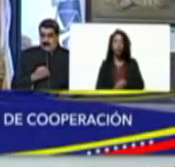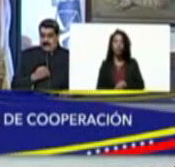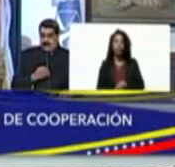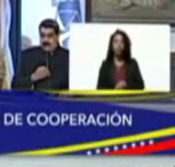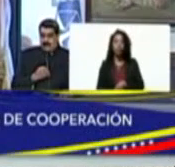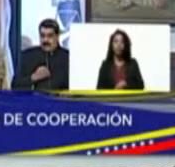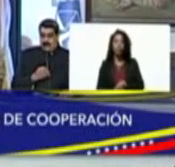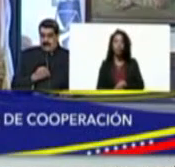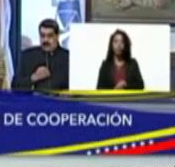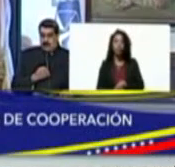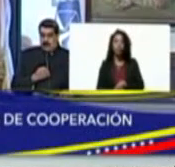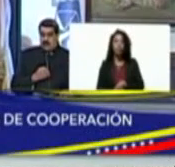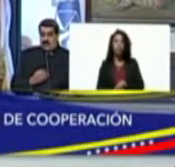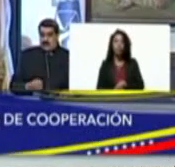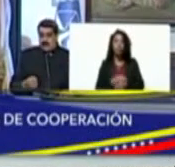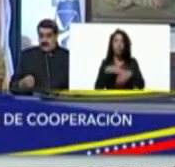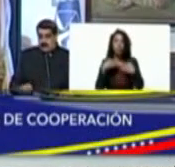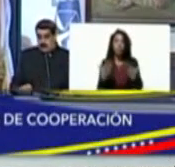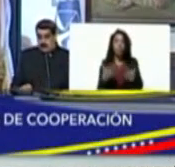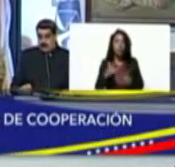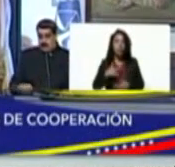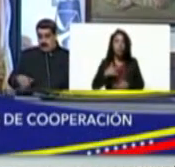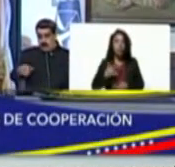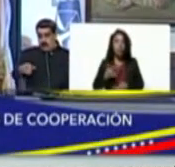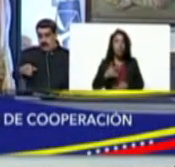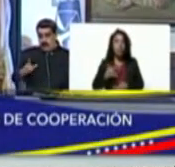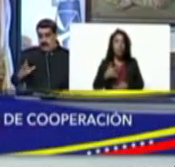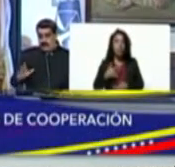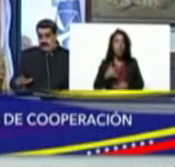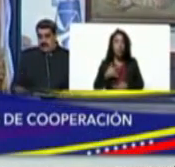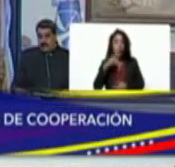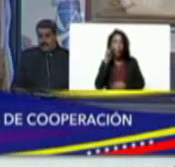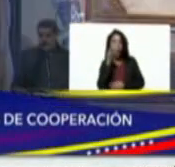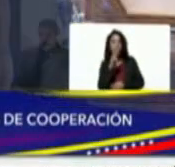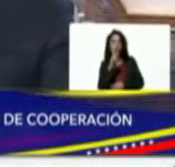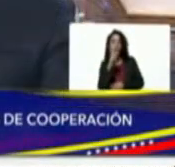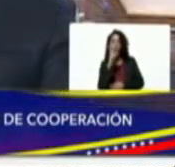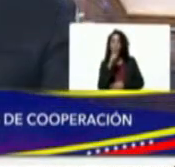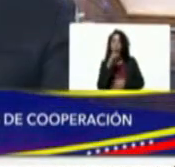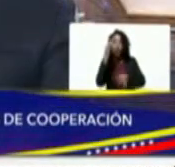oficina implica un mensaje en particular aquí en Venezuela.